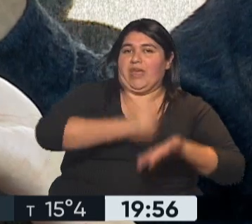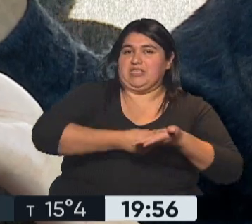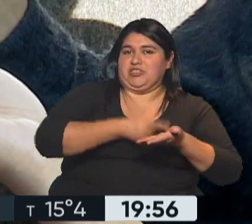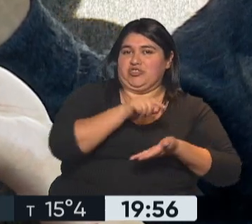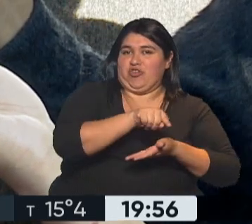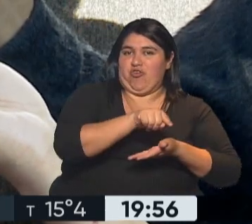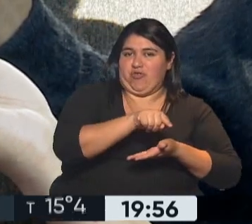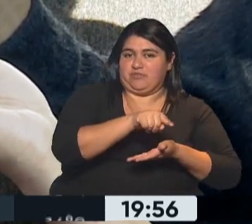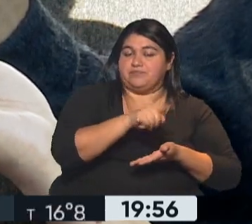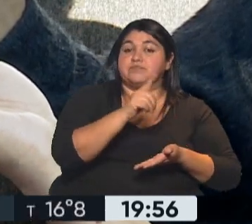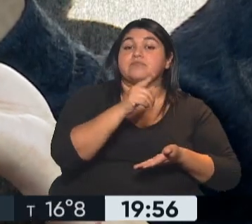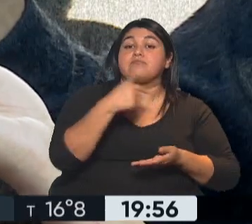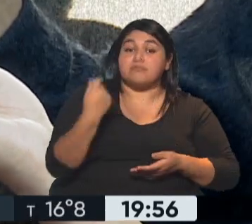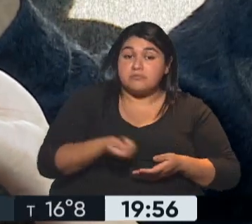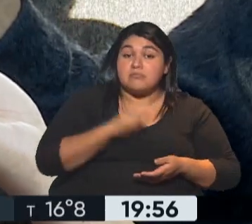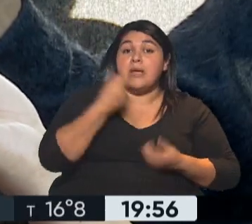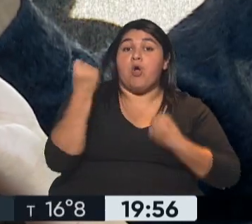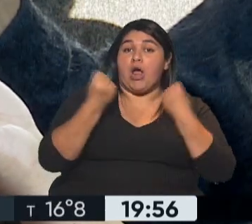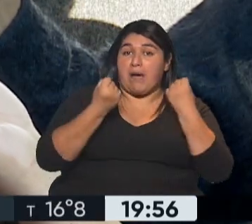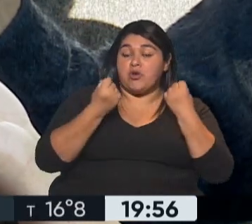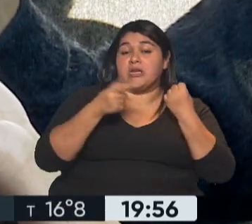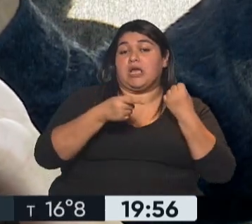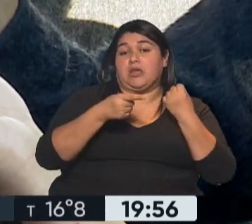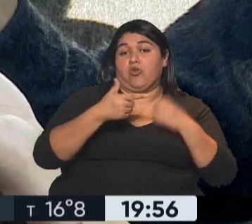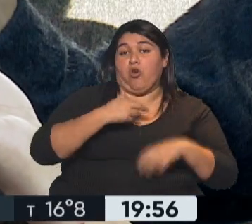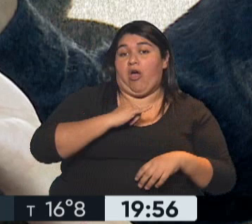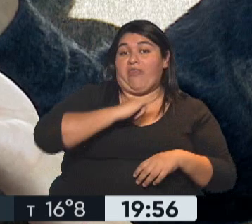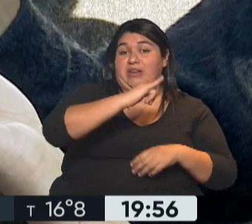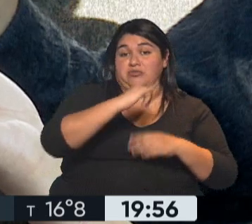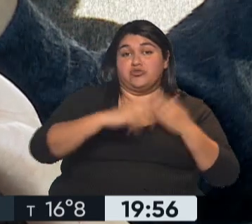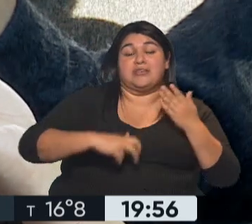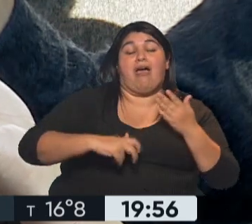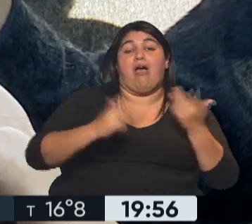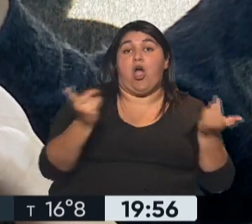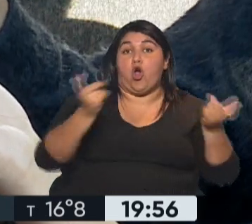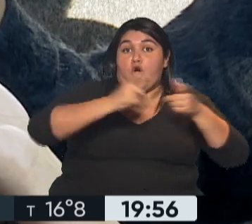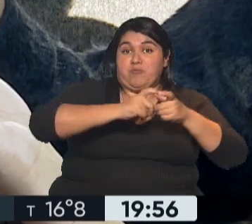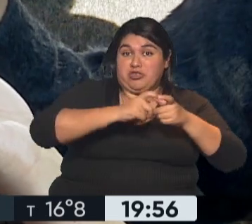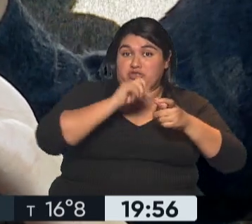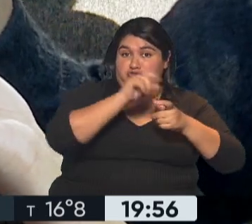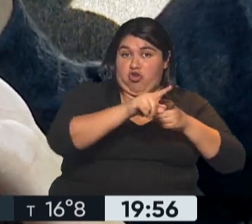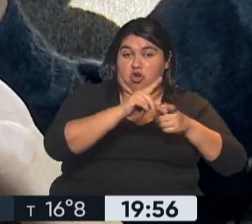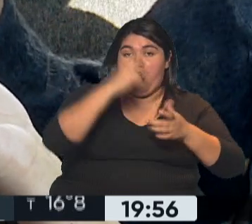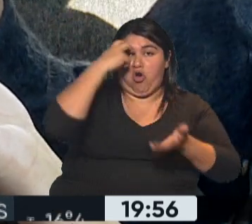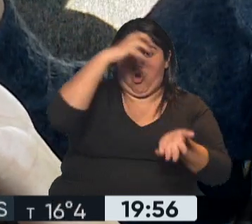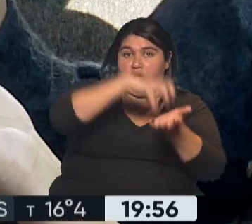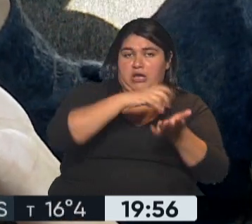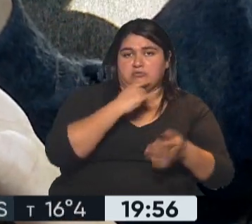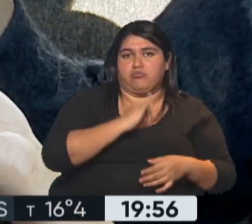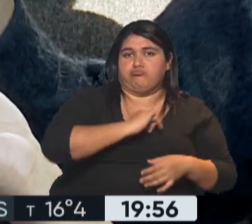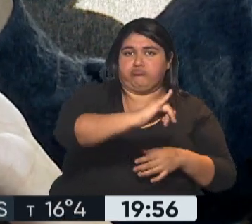cual el gremio de camioneros viene a hacer la denuncia a la comisión bicameral. Por lo tanto, está absolutamente